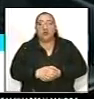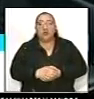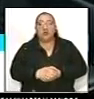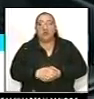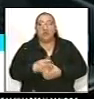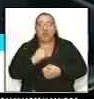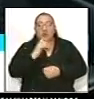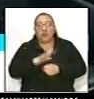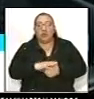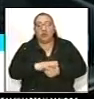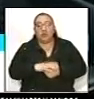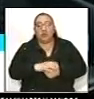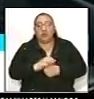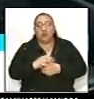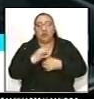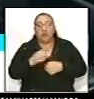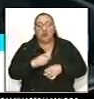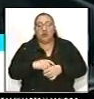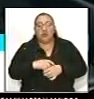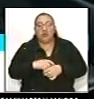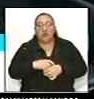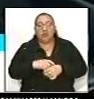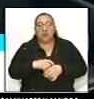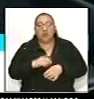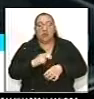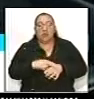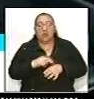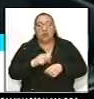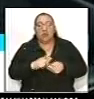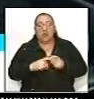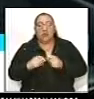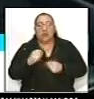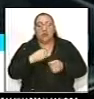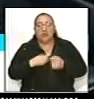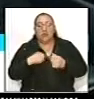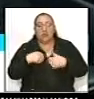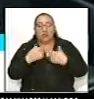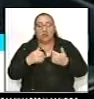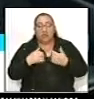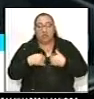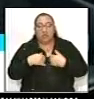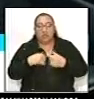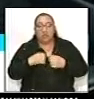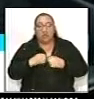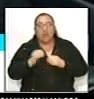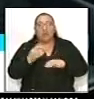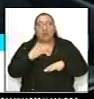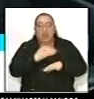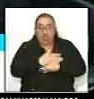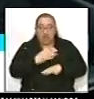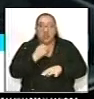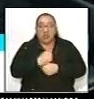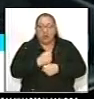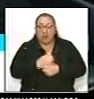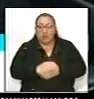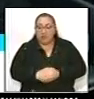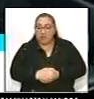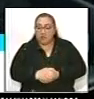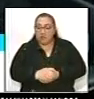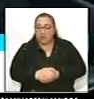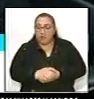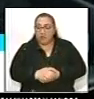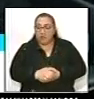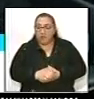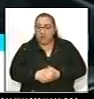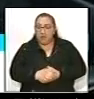incumplimiento o la prolongación de los tiempos de negociación que nosotros podamos tener o hayamos tenido suponen un